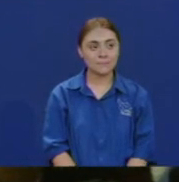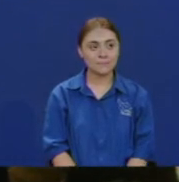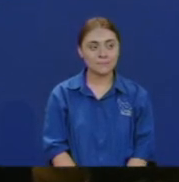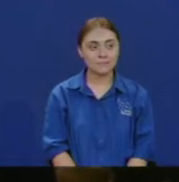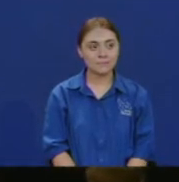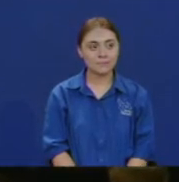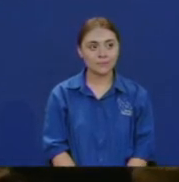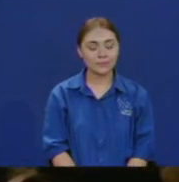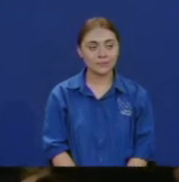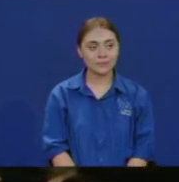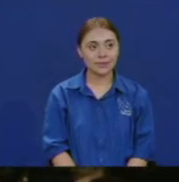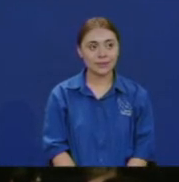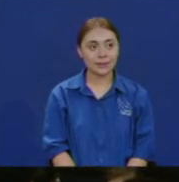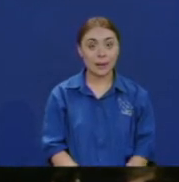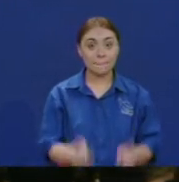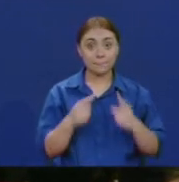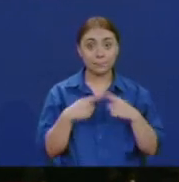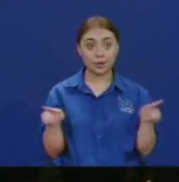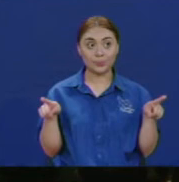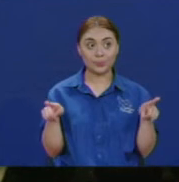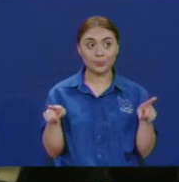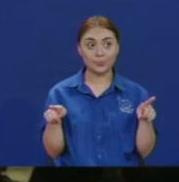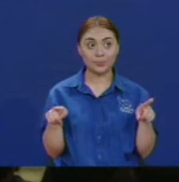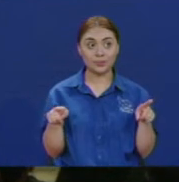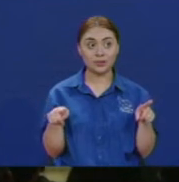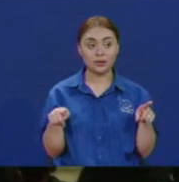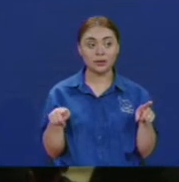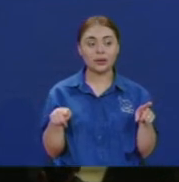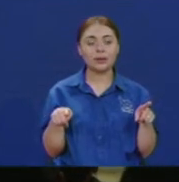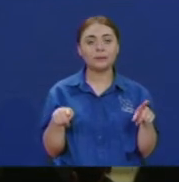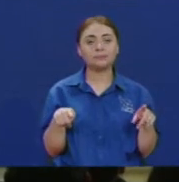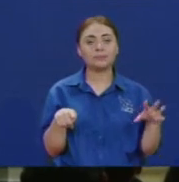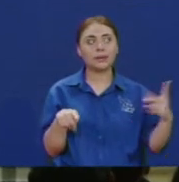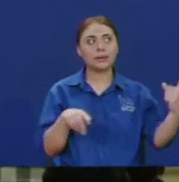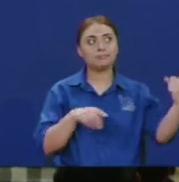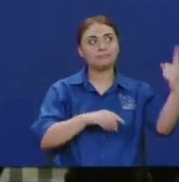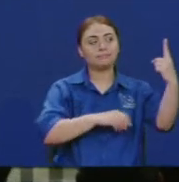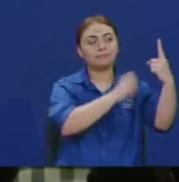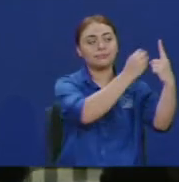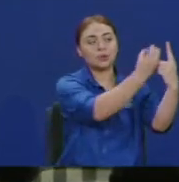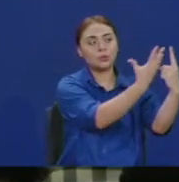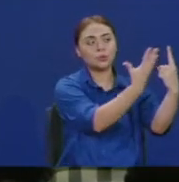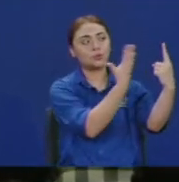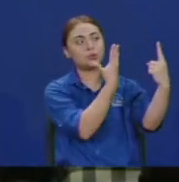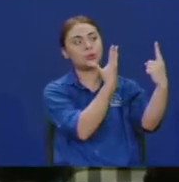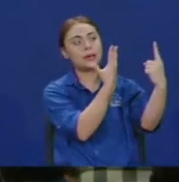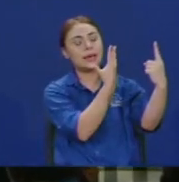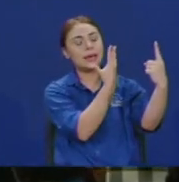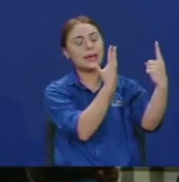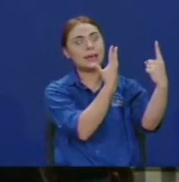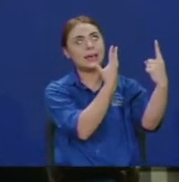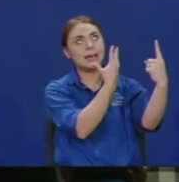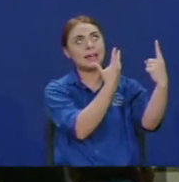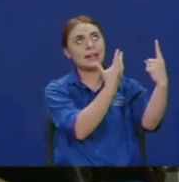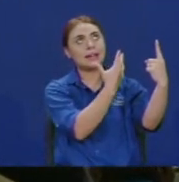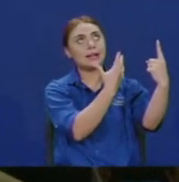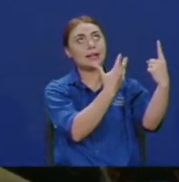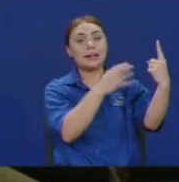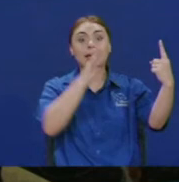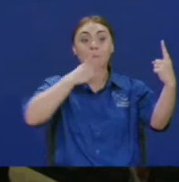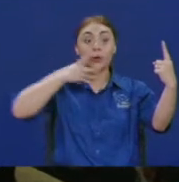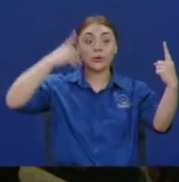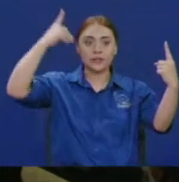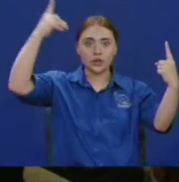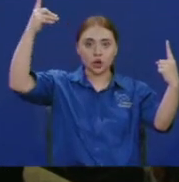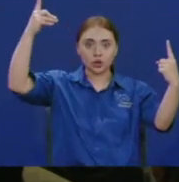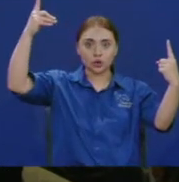eso. Pero en la sombra, en la figura, la santidad de Dios, ellos